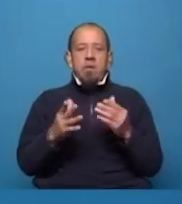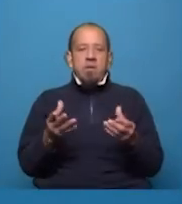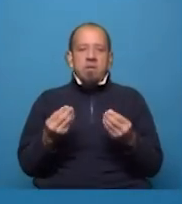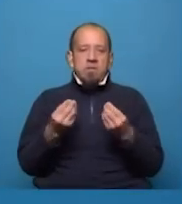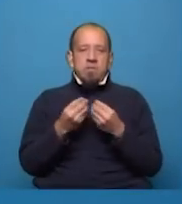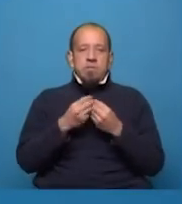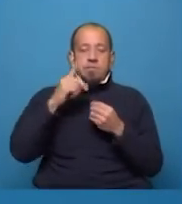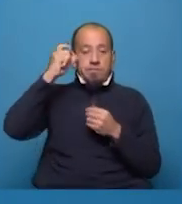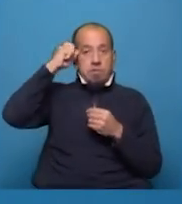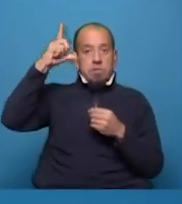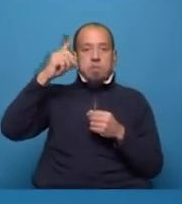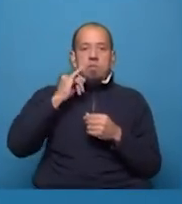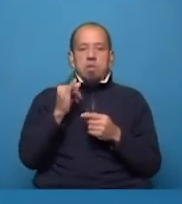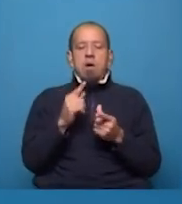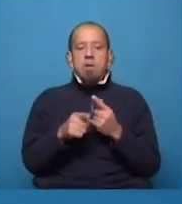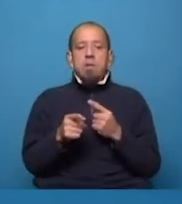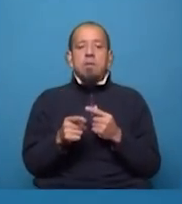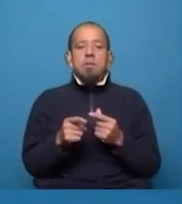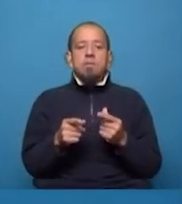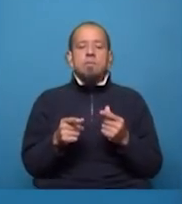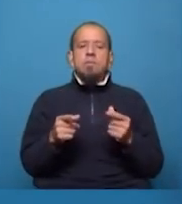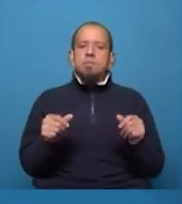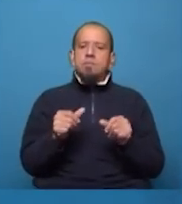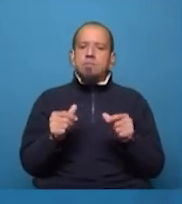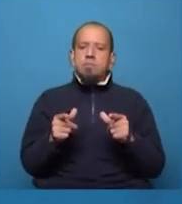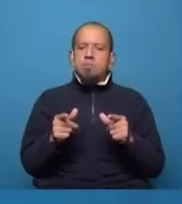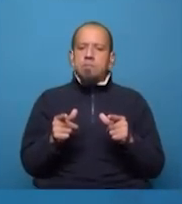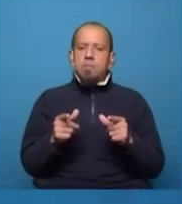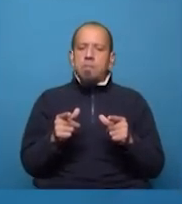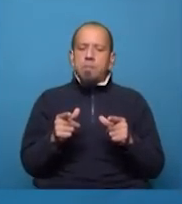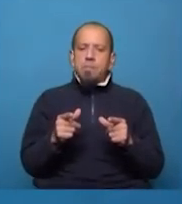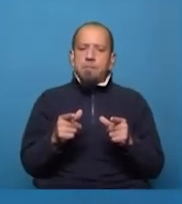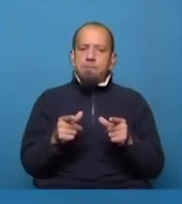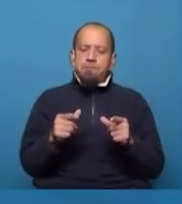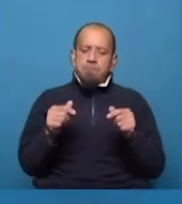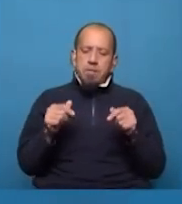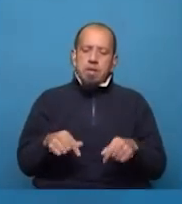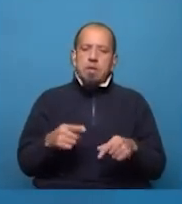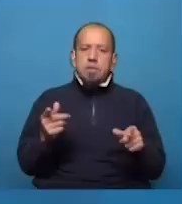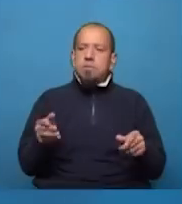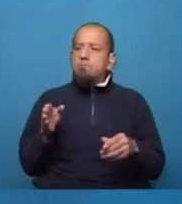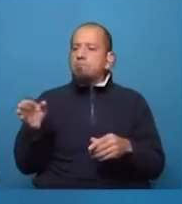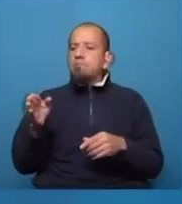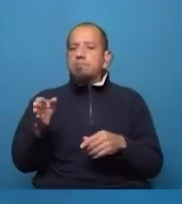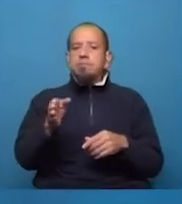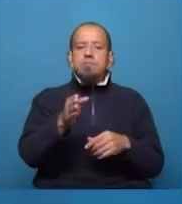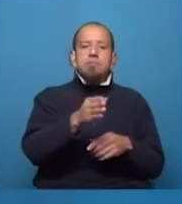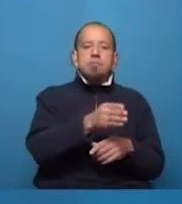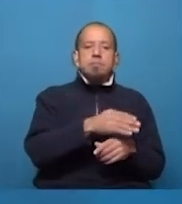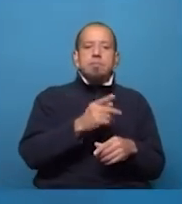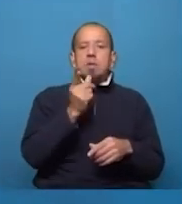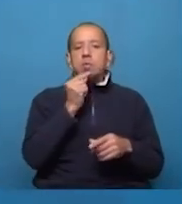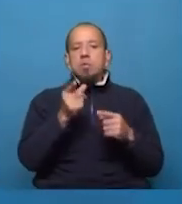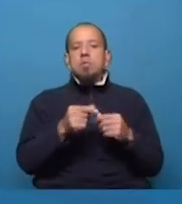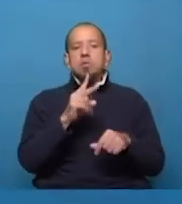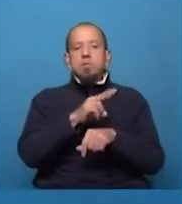varias capacitaciones y habíamos hecho eso acá los allanamientos va gente de la policía gente de